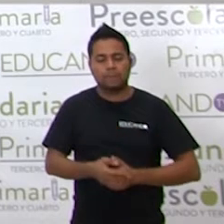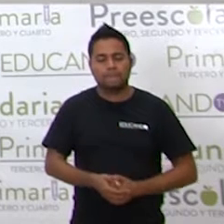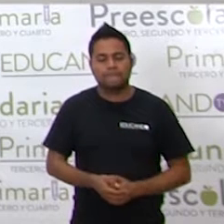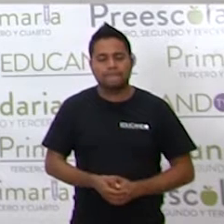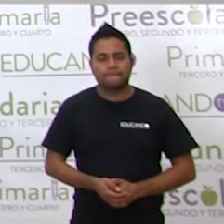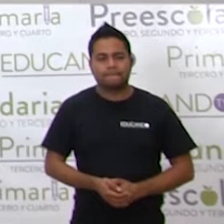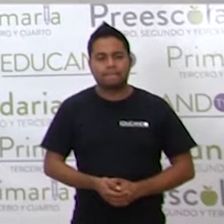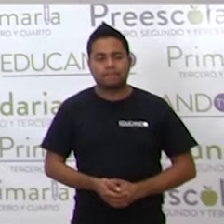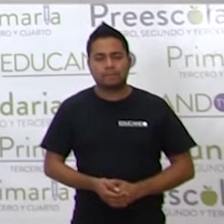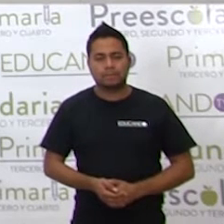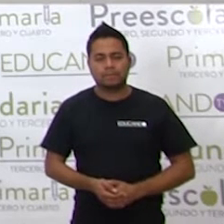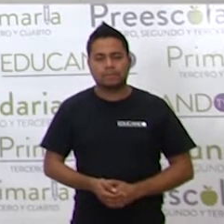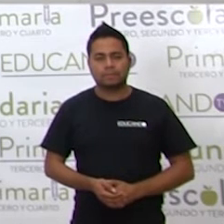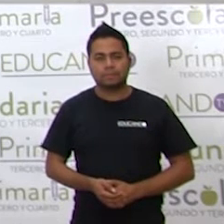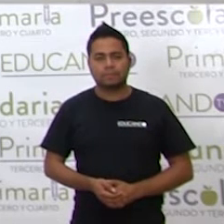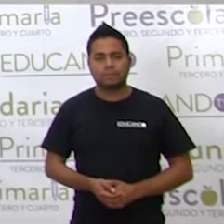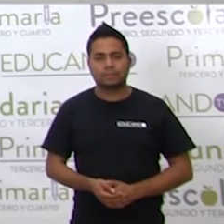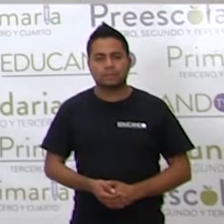Ahora,